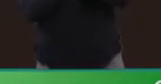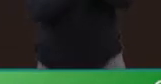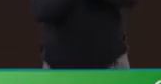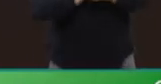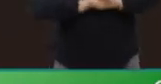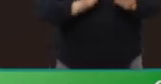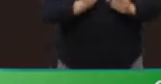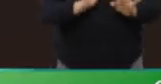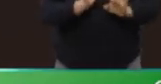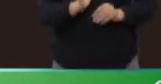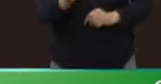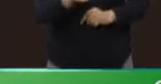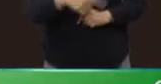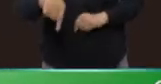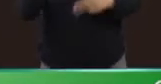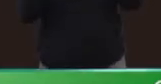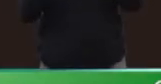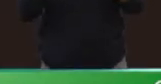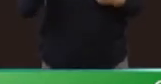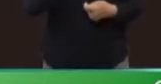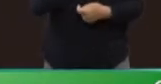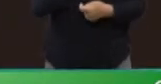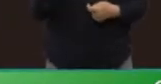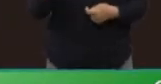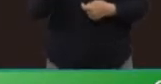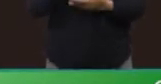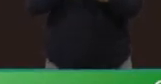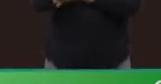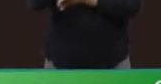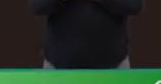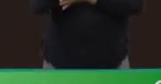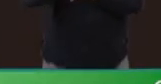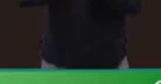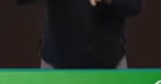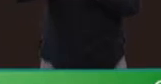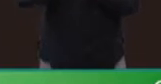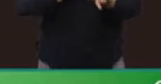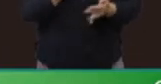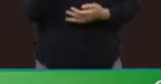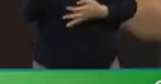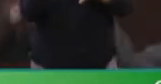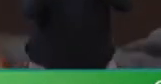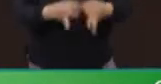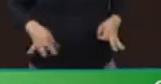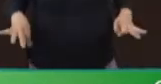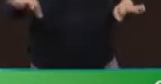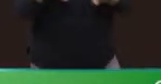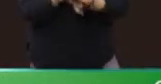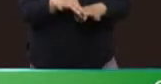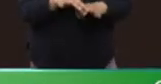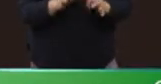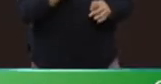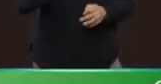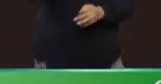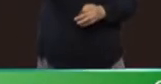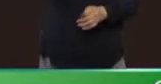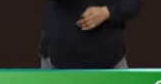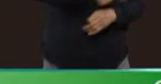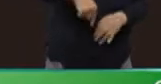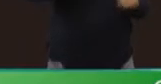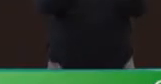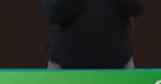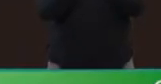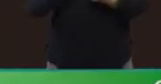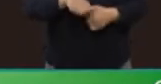los adultos mayores se le entregue una pensión de manera mensual esto es importante tomarlos en cuenta porque es la edad a la que vamos a llegar todos